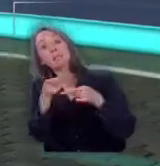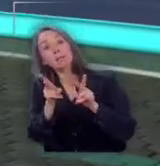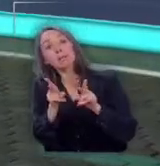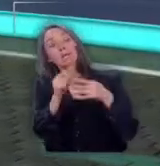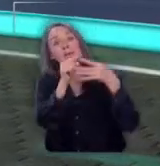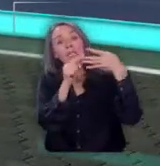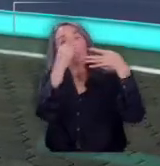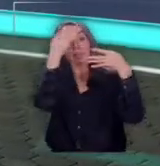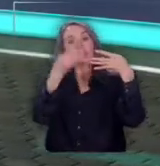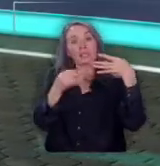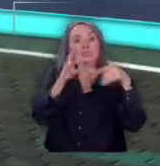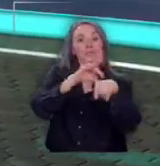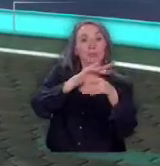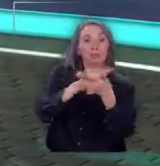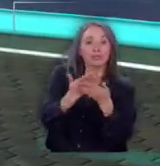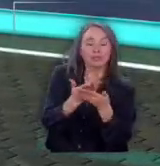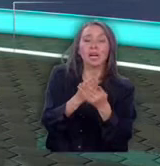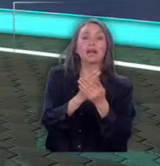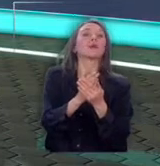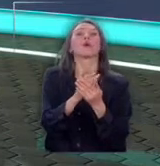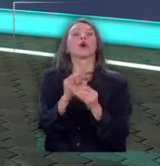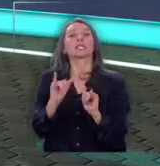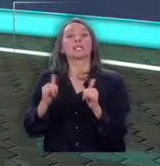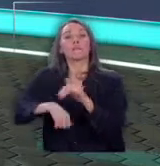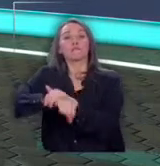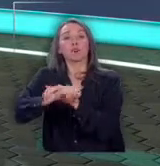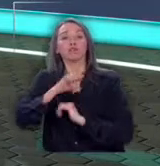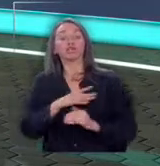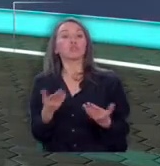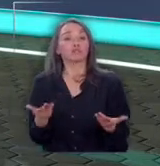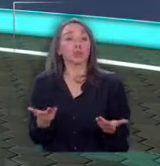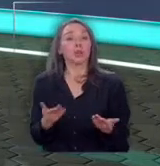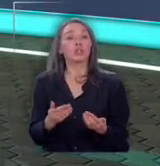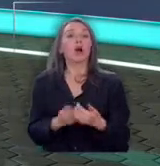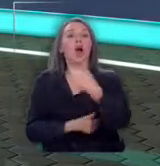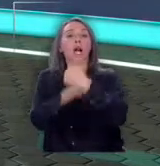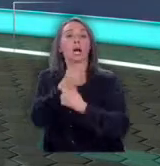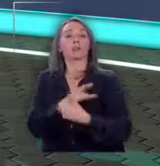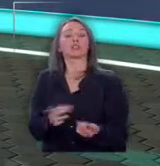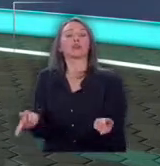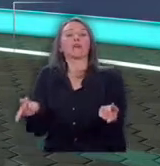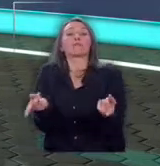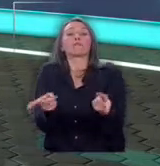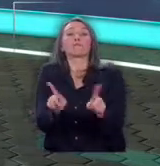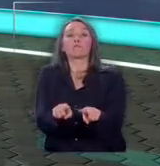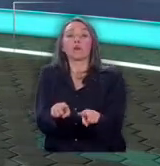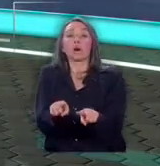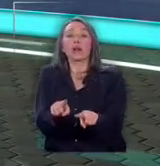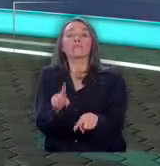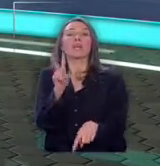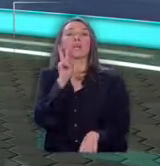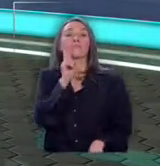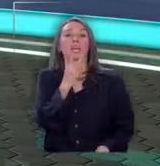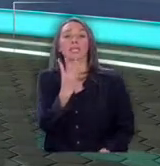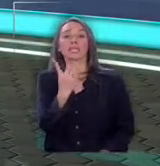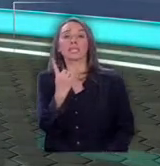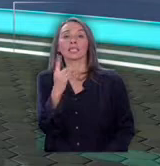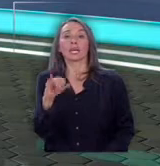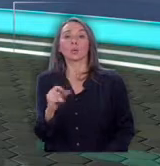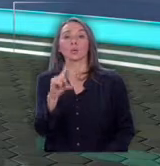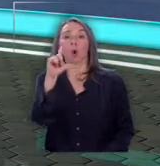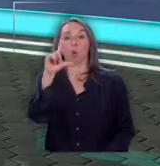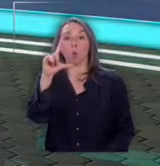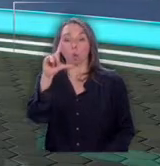medidas sanitarias están dispuestas en el fútbol chileno el Campeonato nacional regresa el viernes 31 de